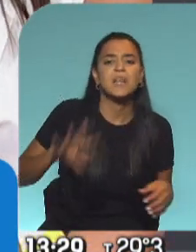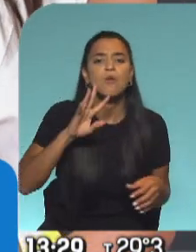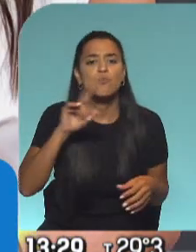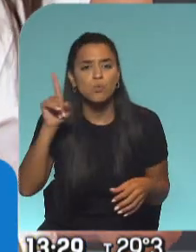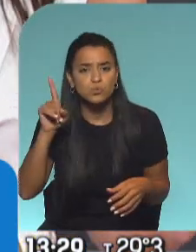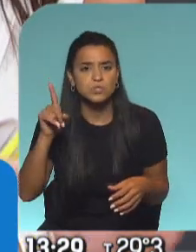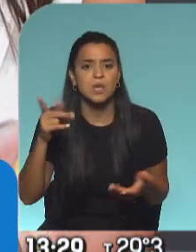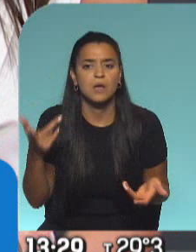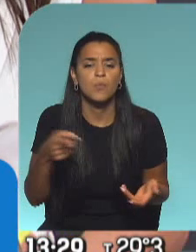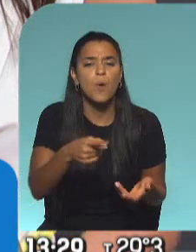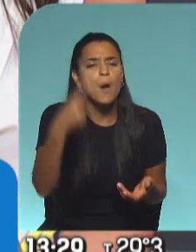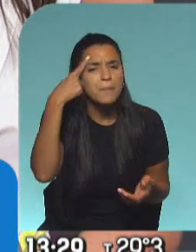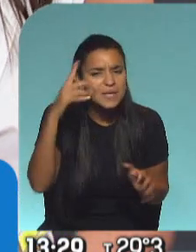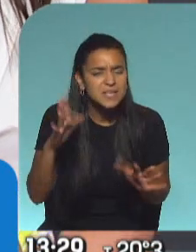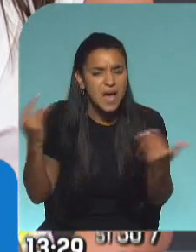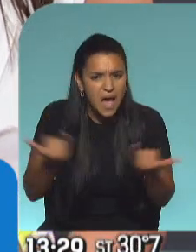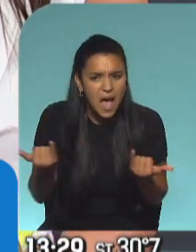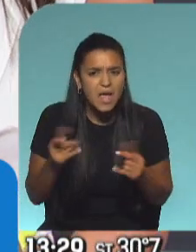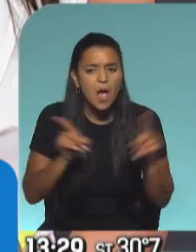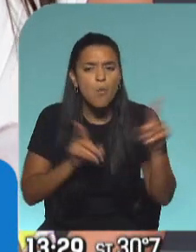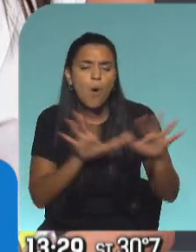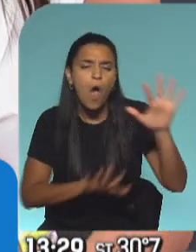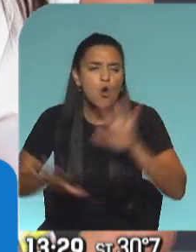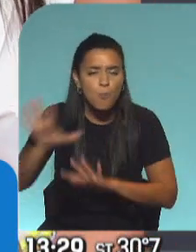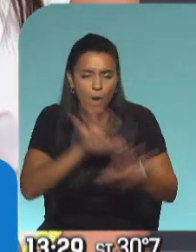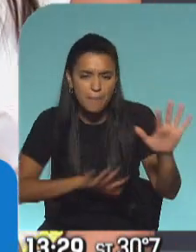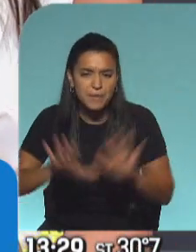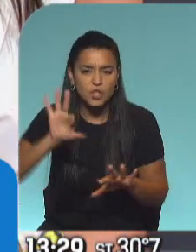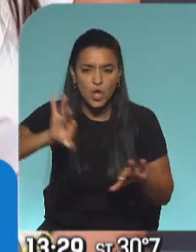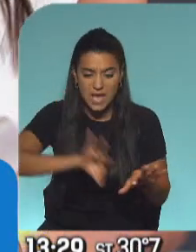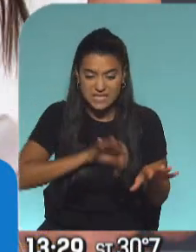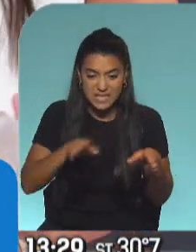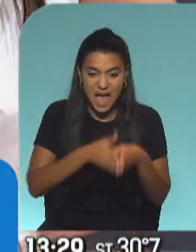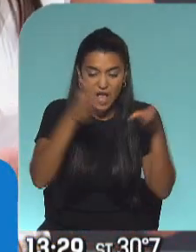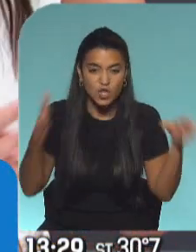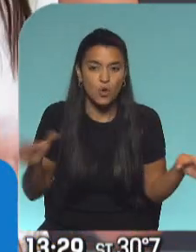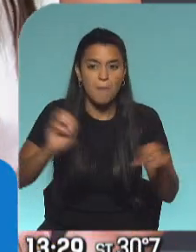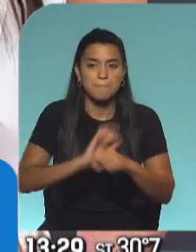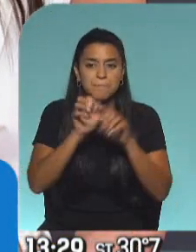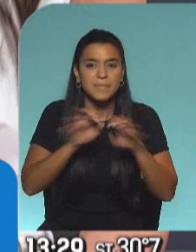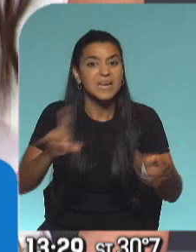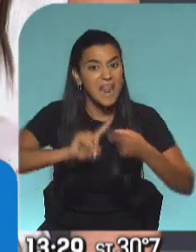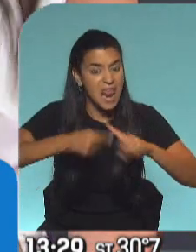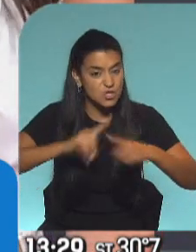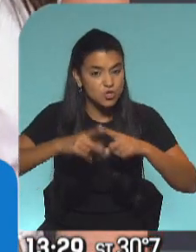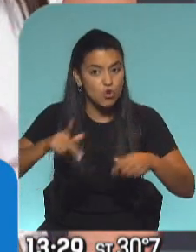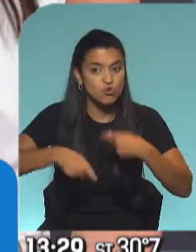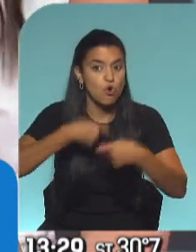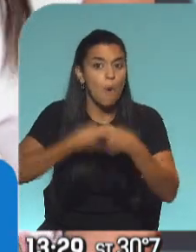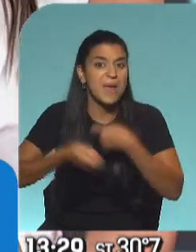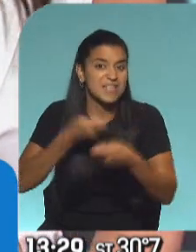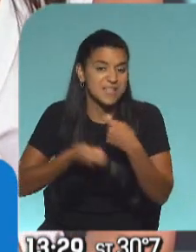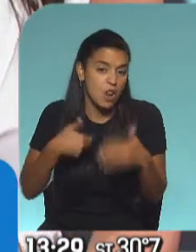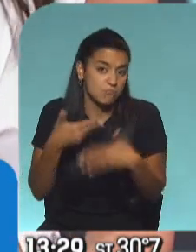caso, si crees que va a haber también algún reacomodamiento después de este año de pandemia, digo, una relación comercial que sigue